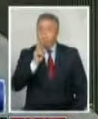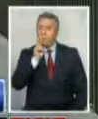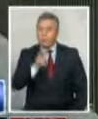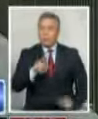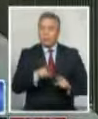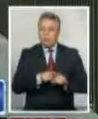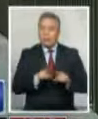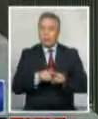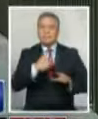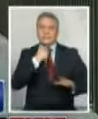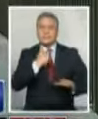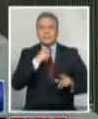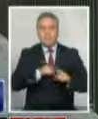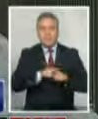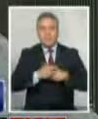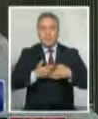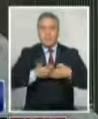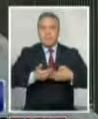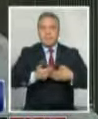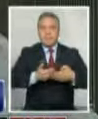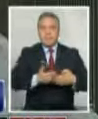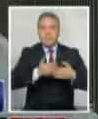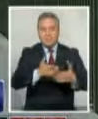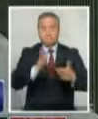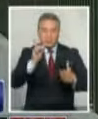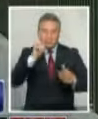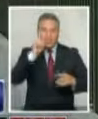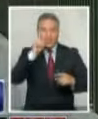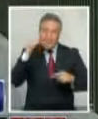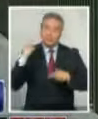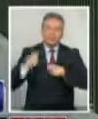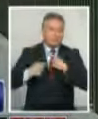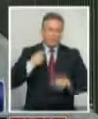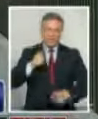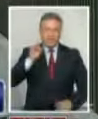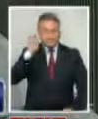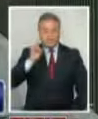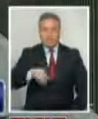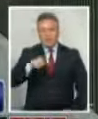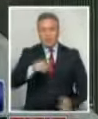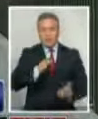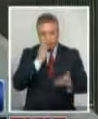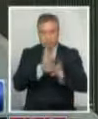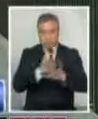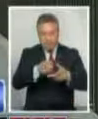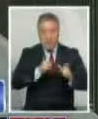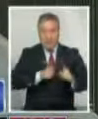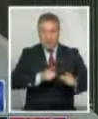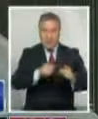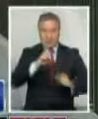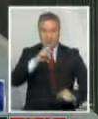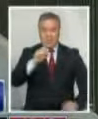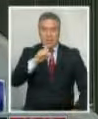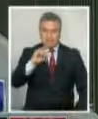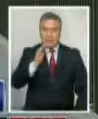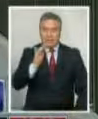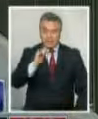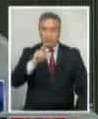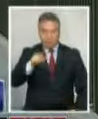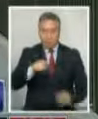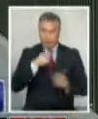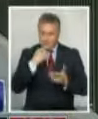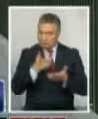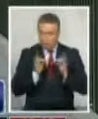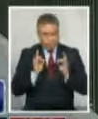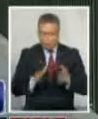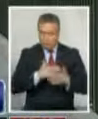actitud reivindicacionista que se ha evidenciado en la historia de las relaciones entre ambos países desde el término de la Guerra del Pacífico. Eso es lo que ocurre. No es una